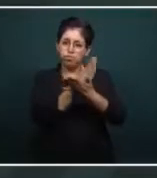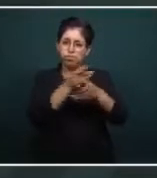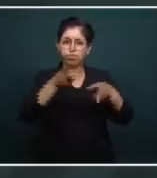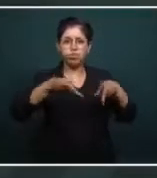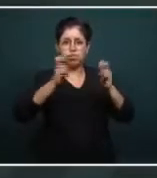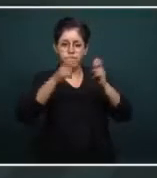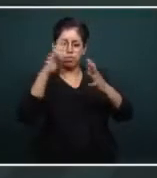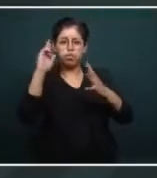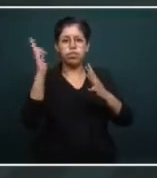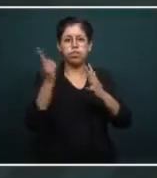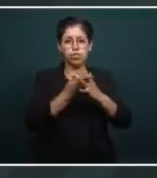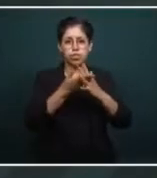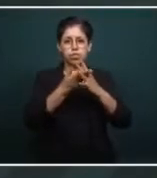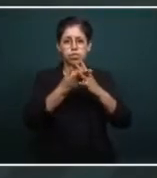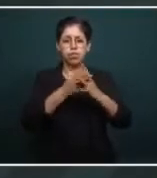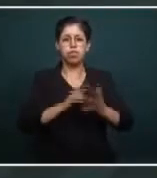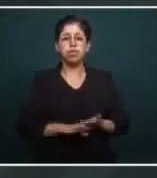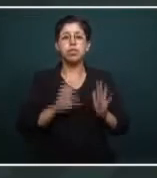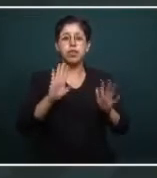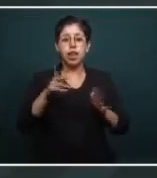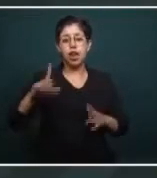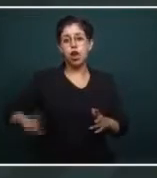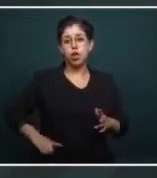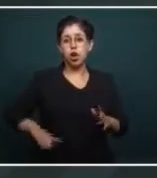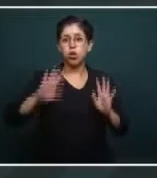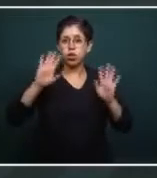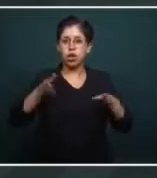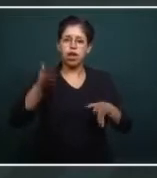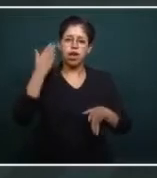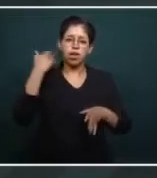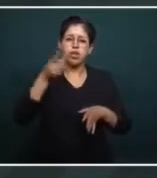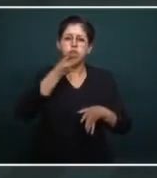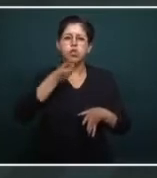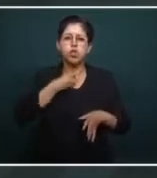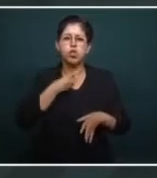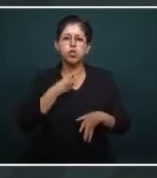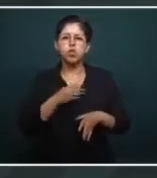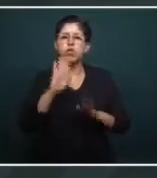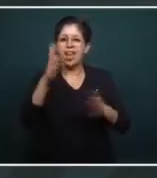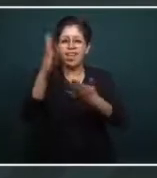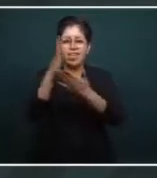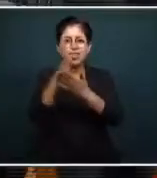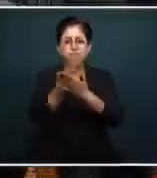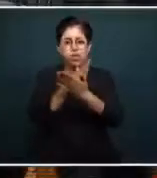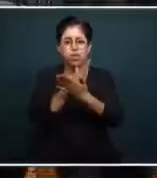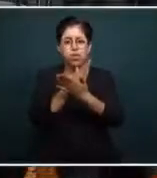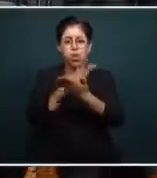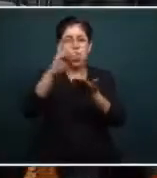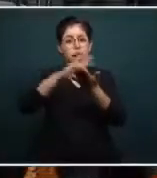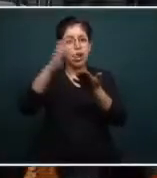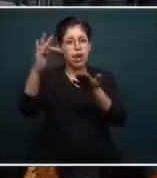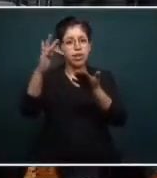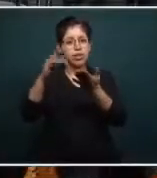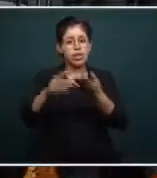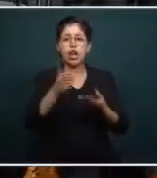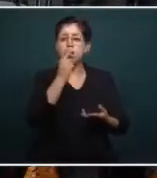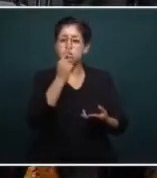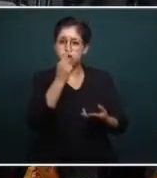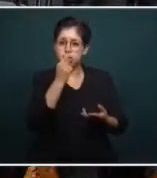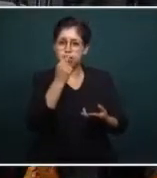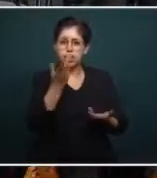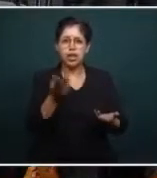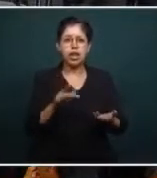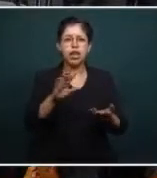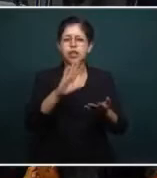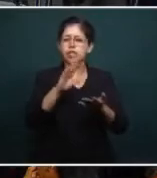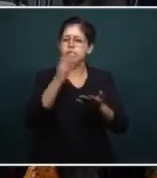señor to gobernador ya lo to citó, la reducción que continue ha to habido reduce gracias al trabajo que illicit crime. desarrollan las fuerzas estatales como And